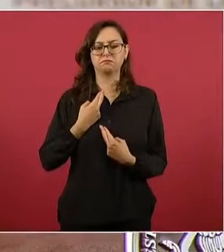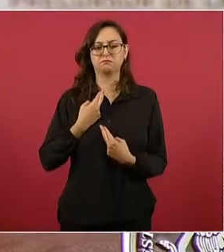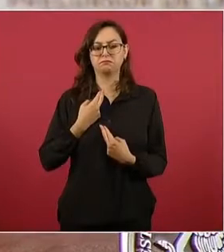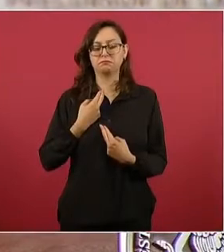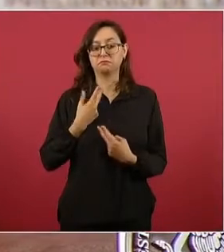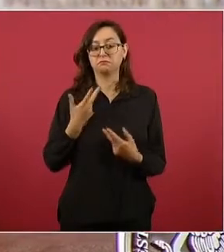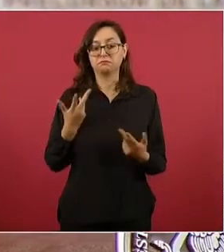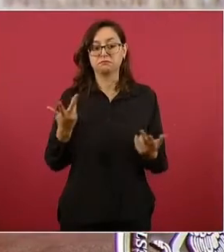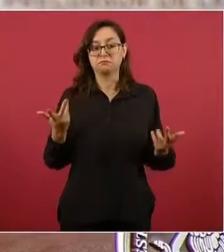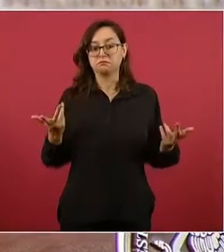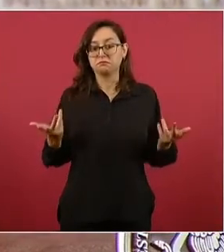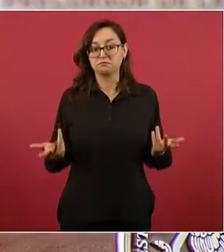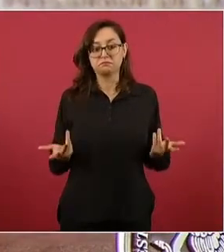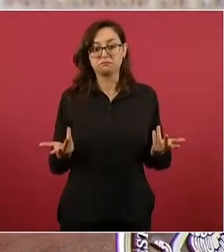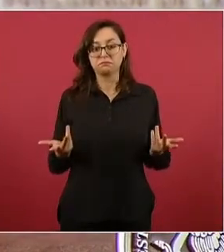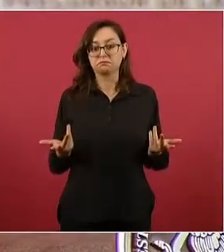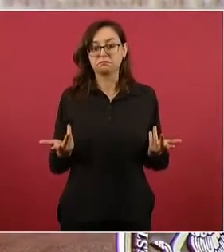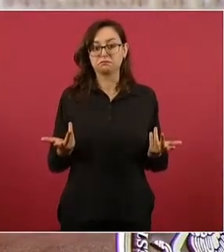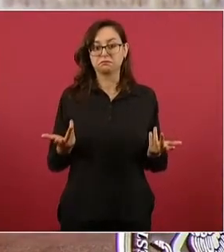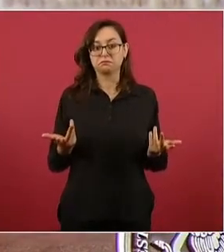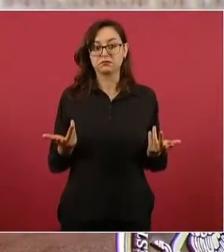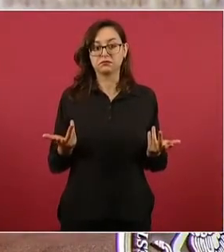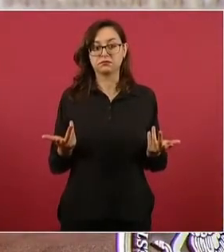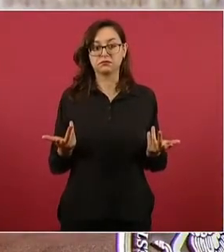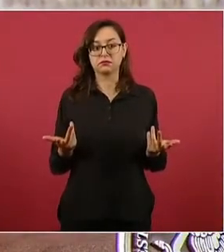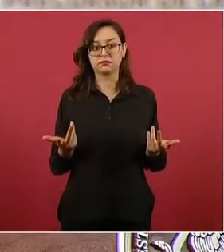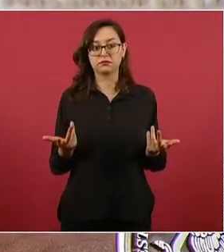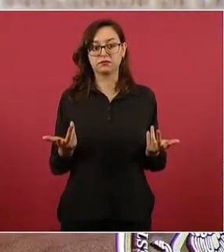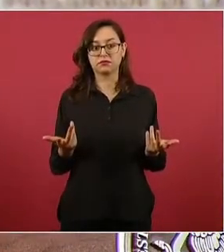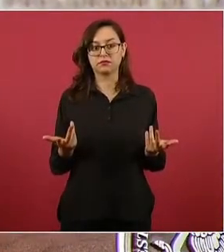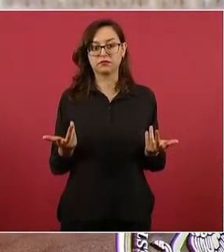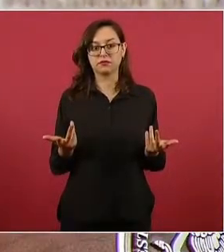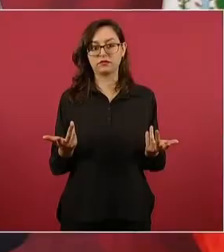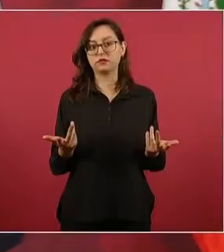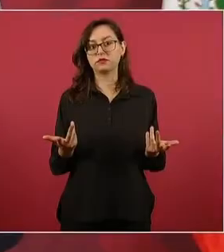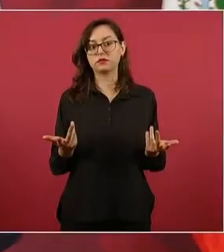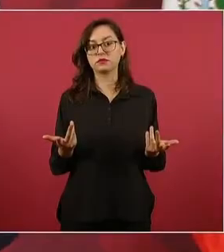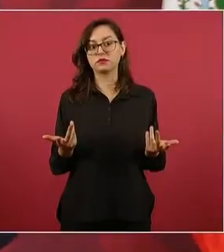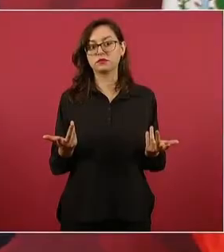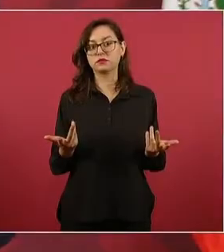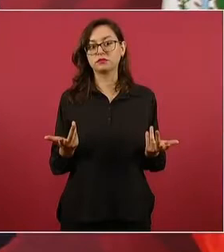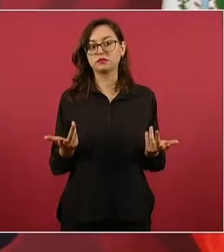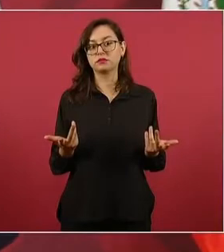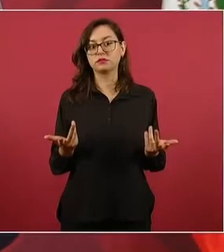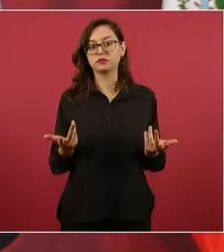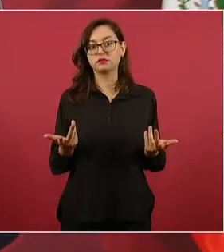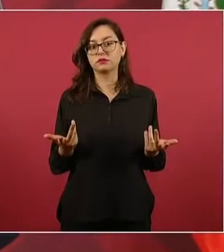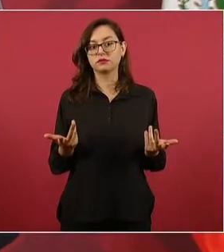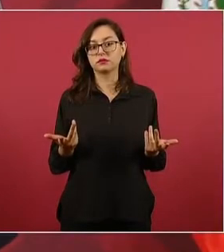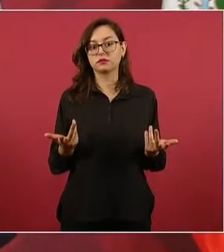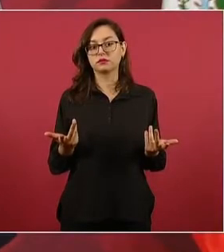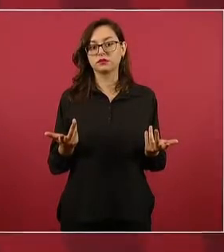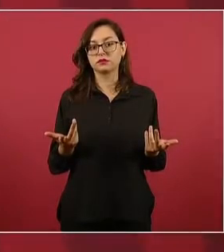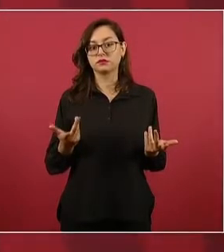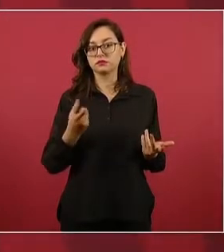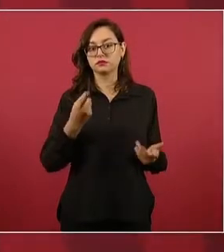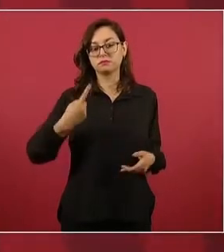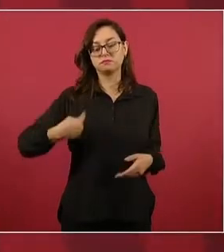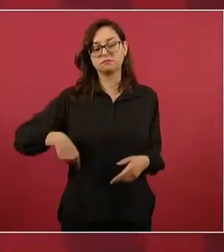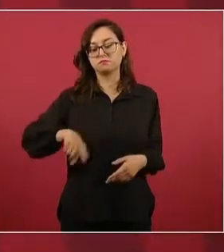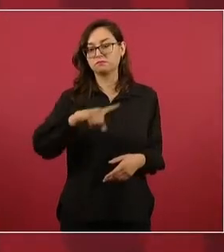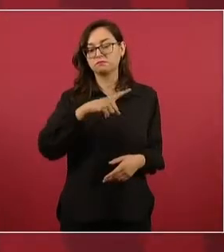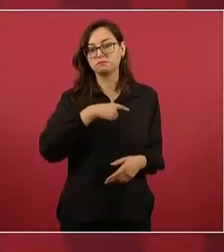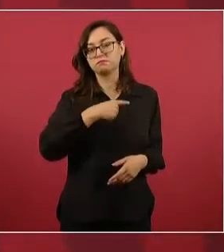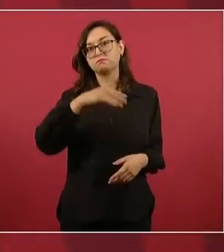y es pues lo que siempre sucede en las